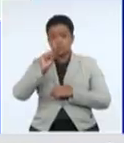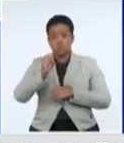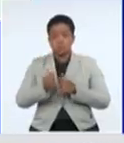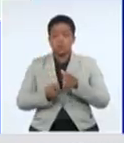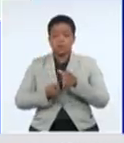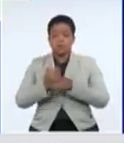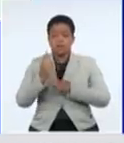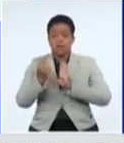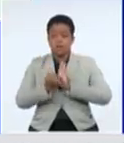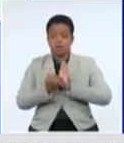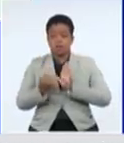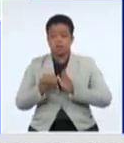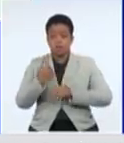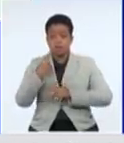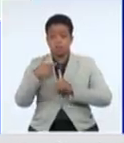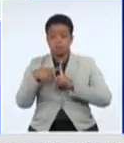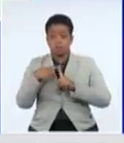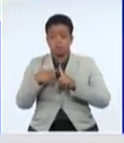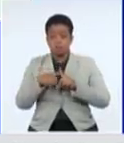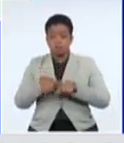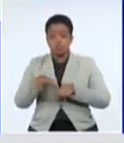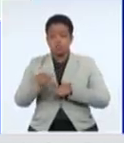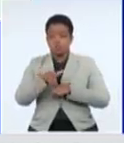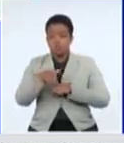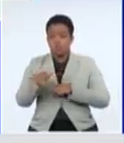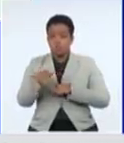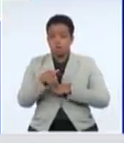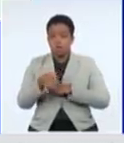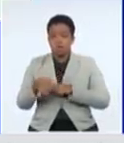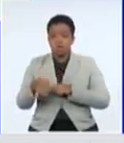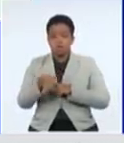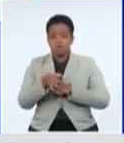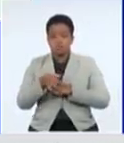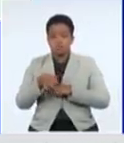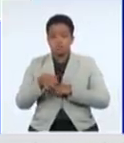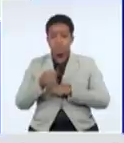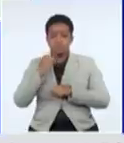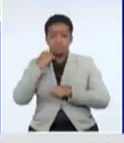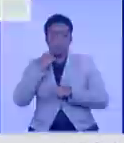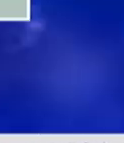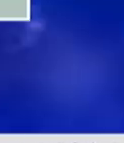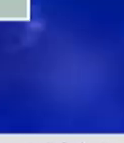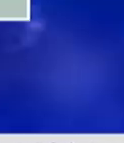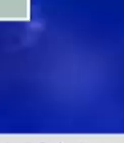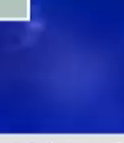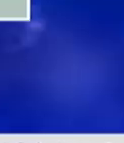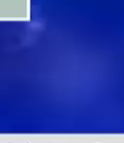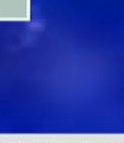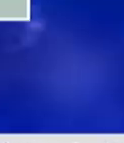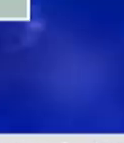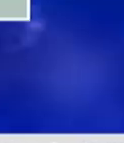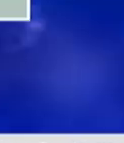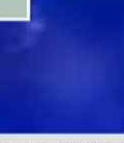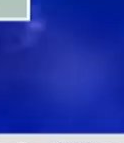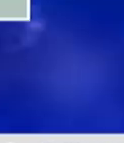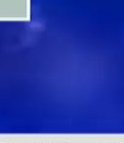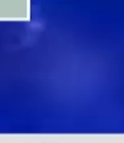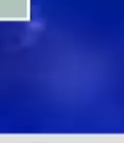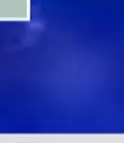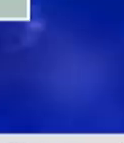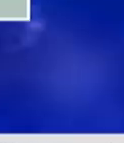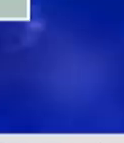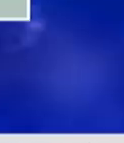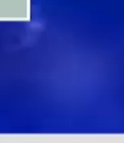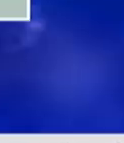confirma un caso positivo, al igual que el municipio de Mella. Y la más oriental de las provincias cubanas,